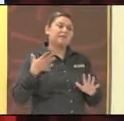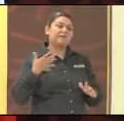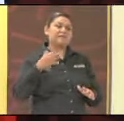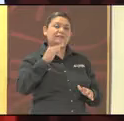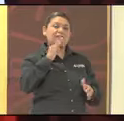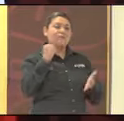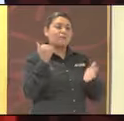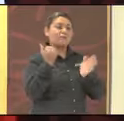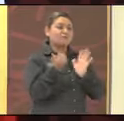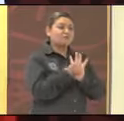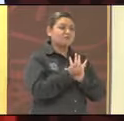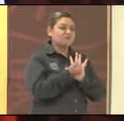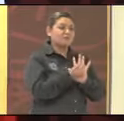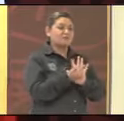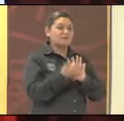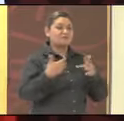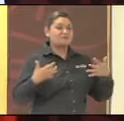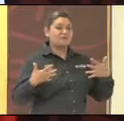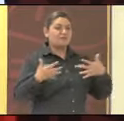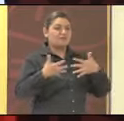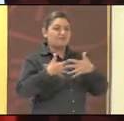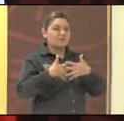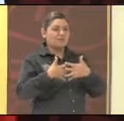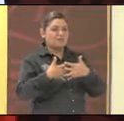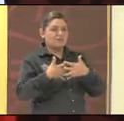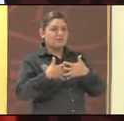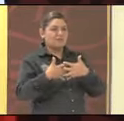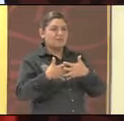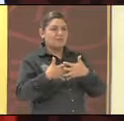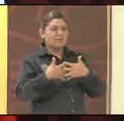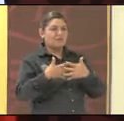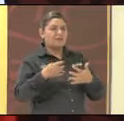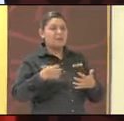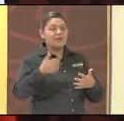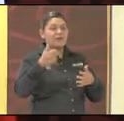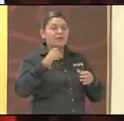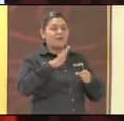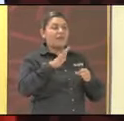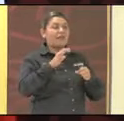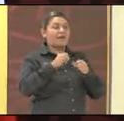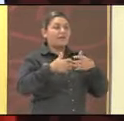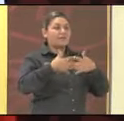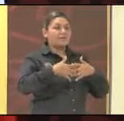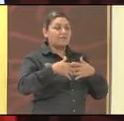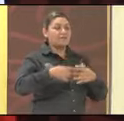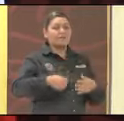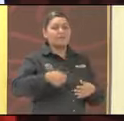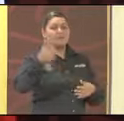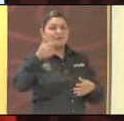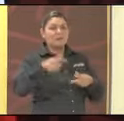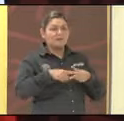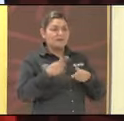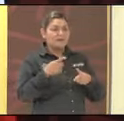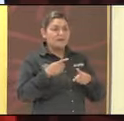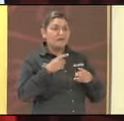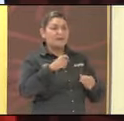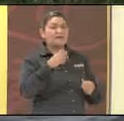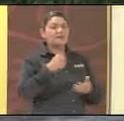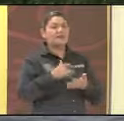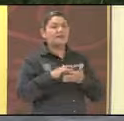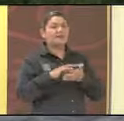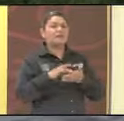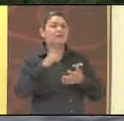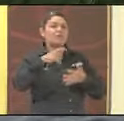un sello del cordón grafitado en el prende de la bomba principal y manguera de motor de servicio,